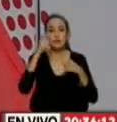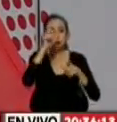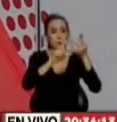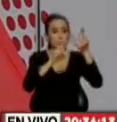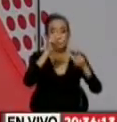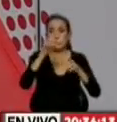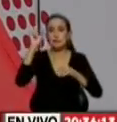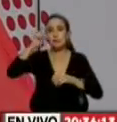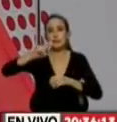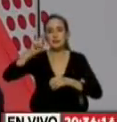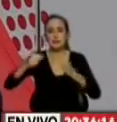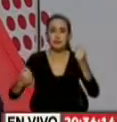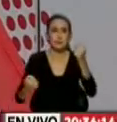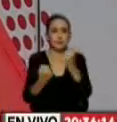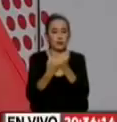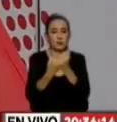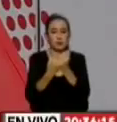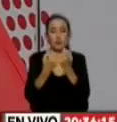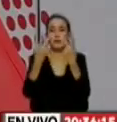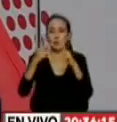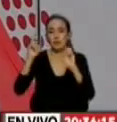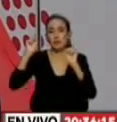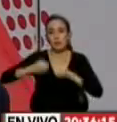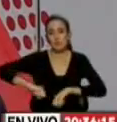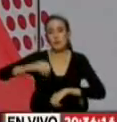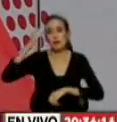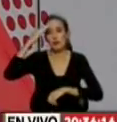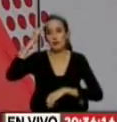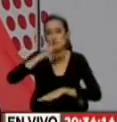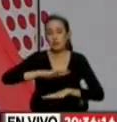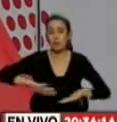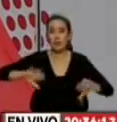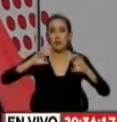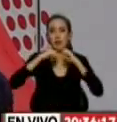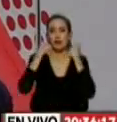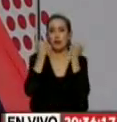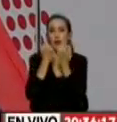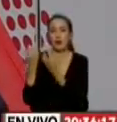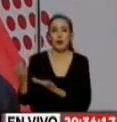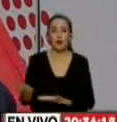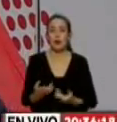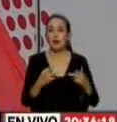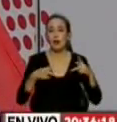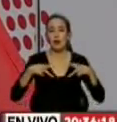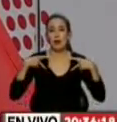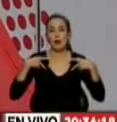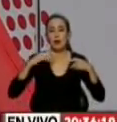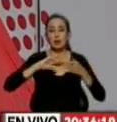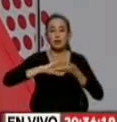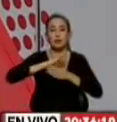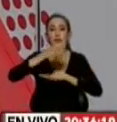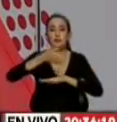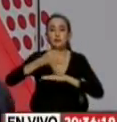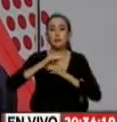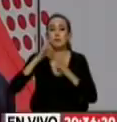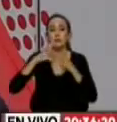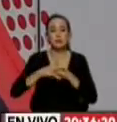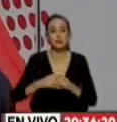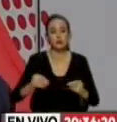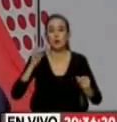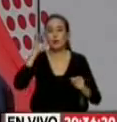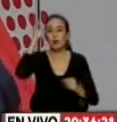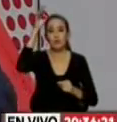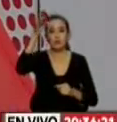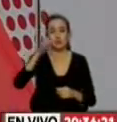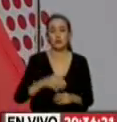sin duda nuestros ciudadanos también tenemos que inteligenciarnos para cómo vivir en sociedad, en armonía, en pos de una solución, ojalá pacífica, pero inmediata